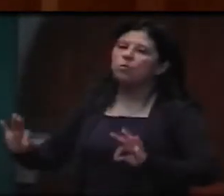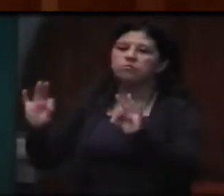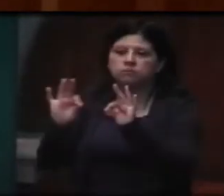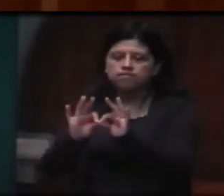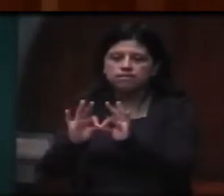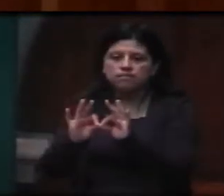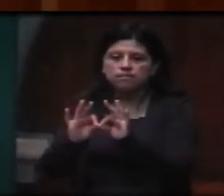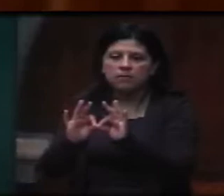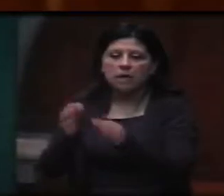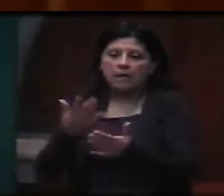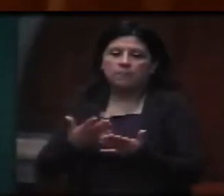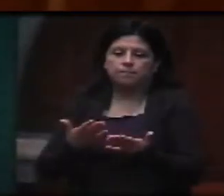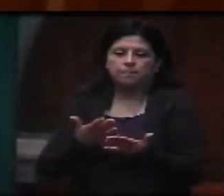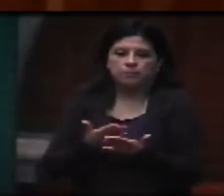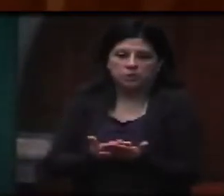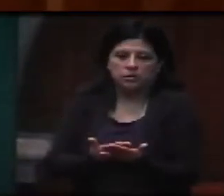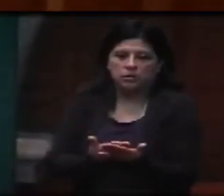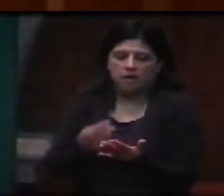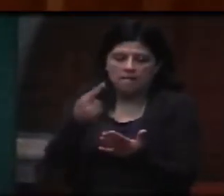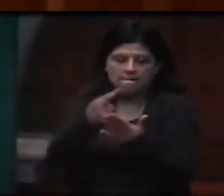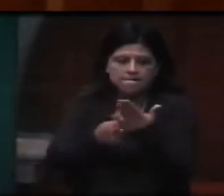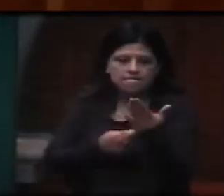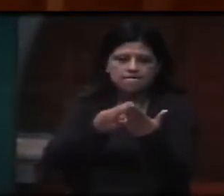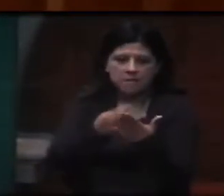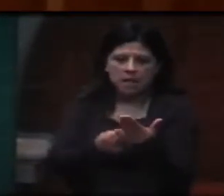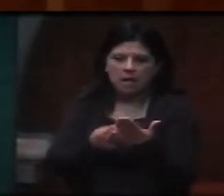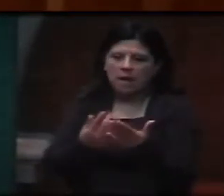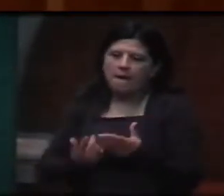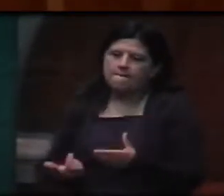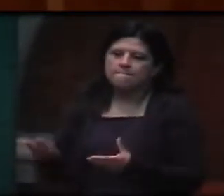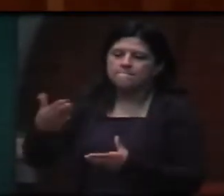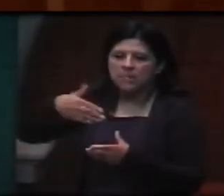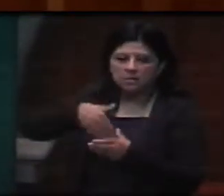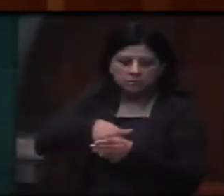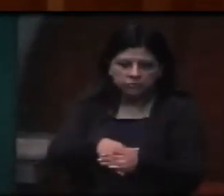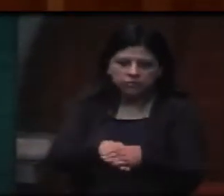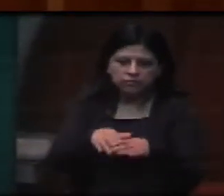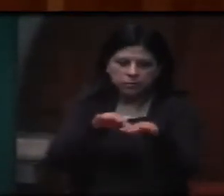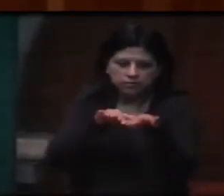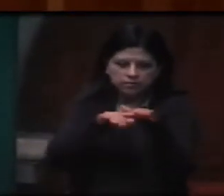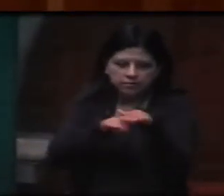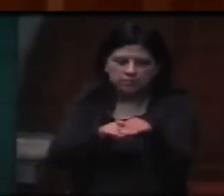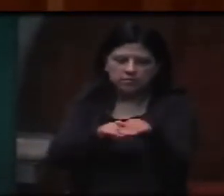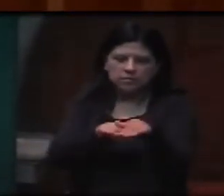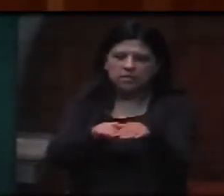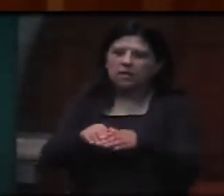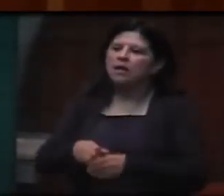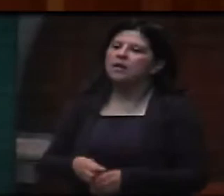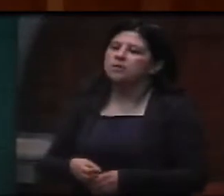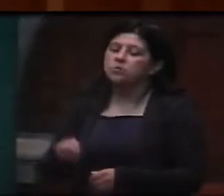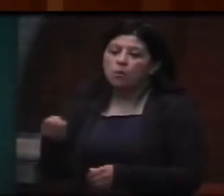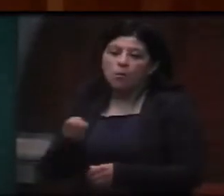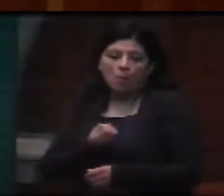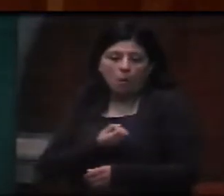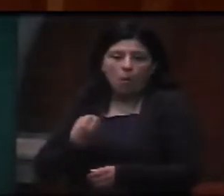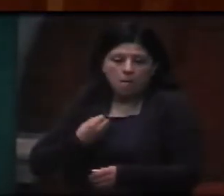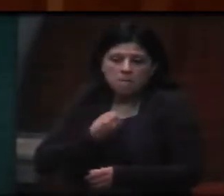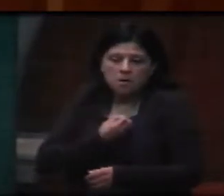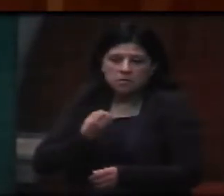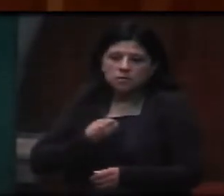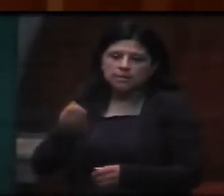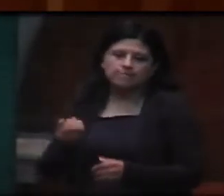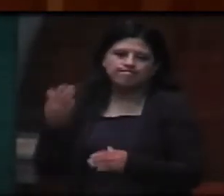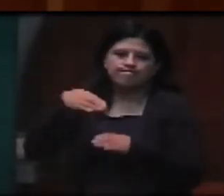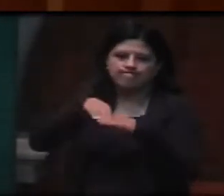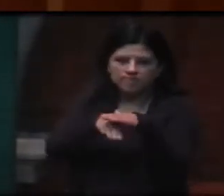reglamentos correspondientes integremos en sus atribuciones y obligaciones la de insertar la